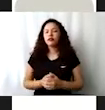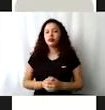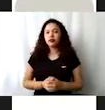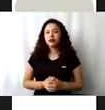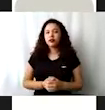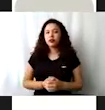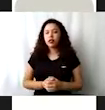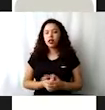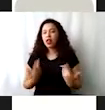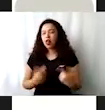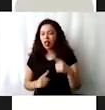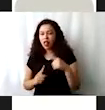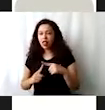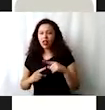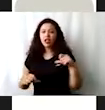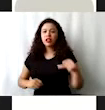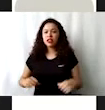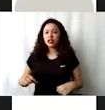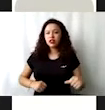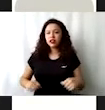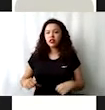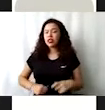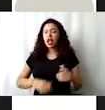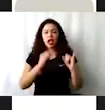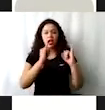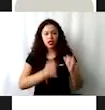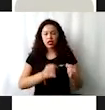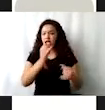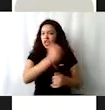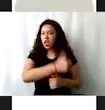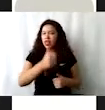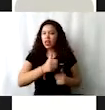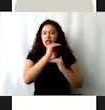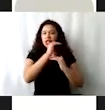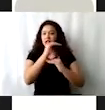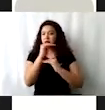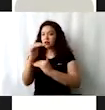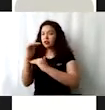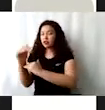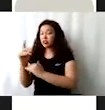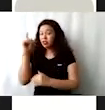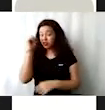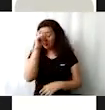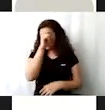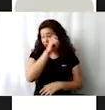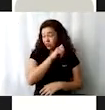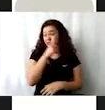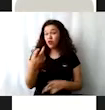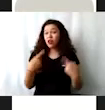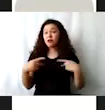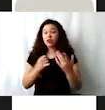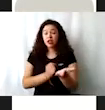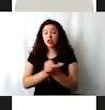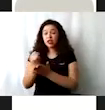las tareas, las actividades son específicas, bien delimitadas, y que es difícil que alguien pueda llegar a tomar una